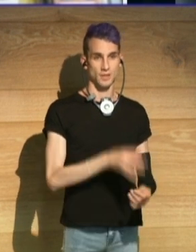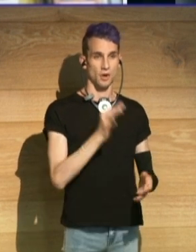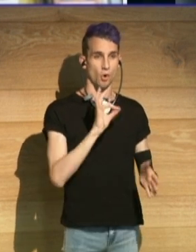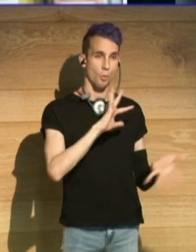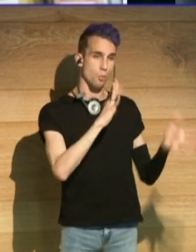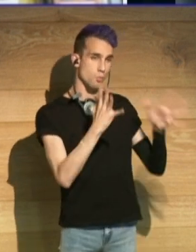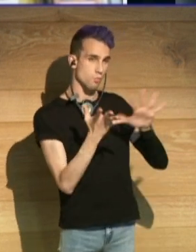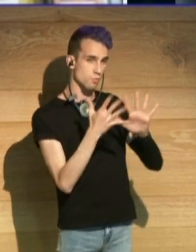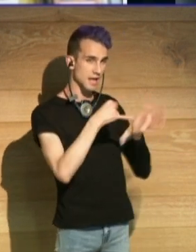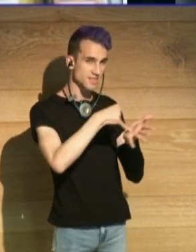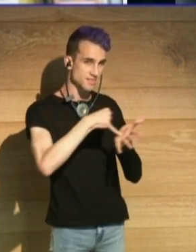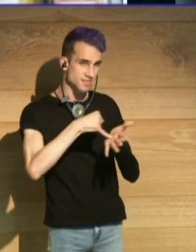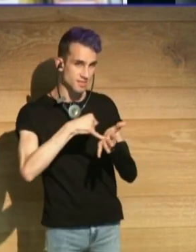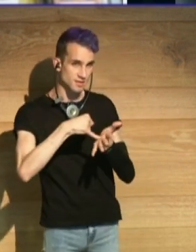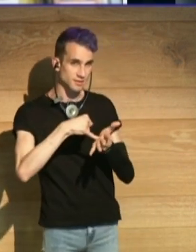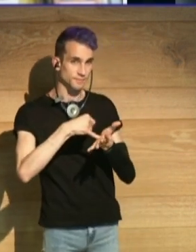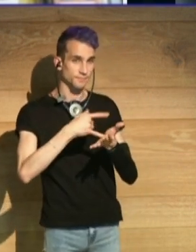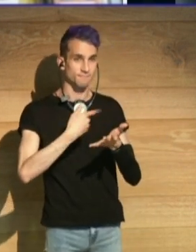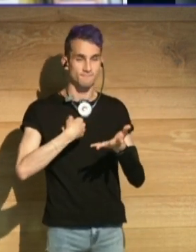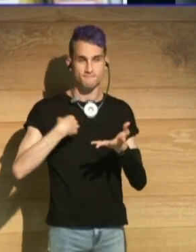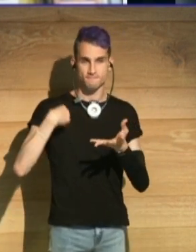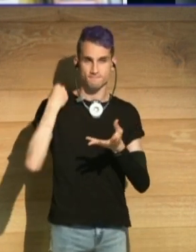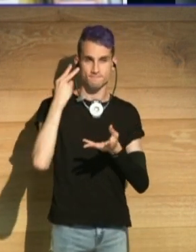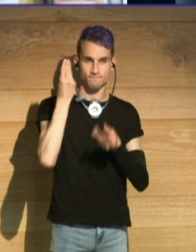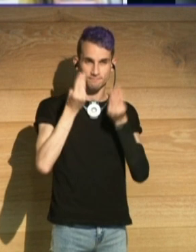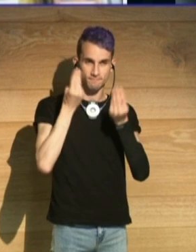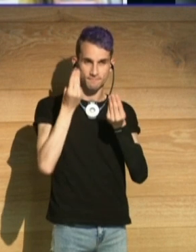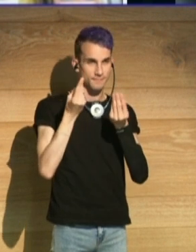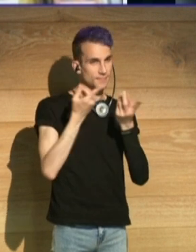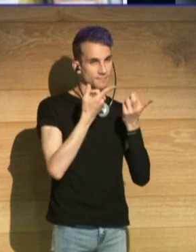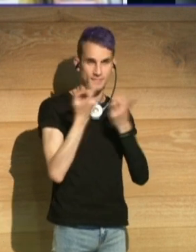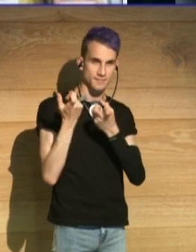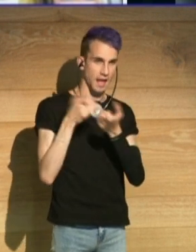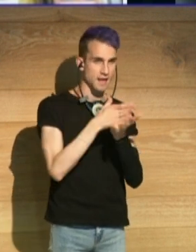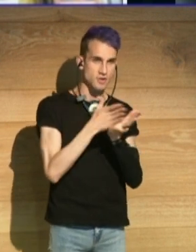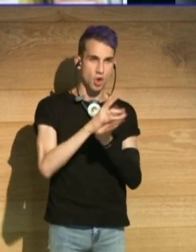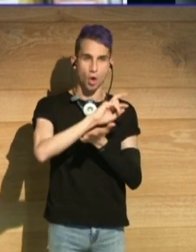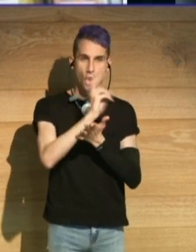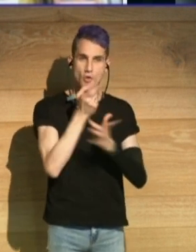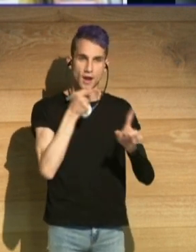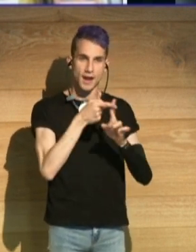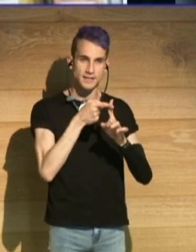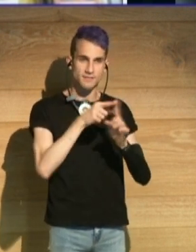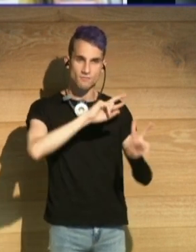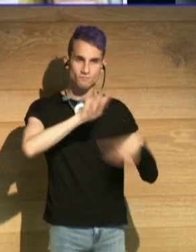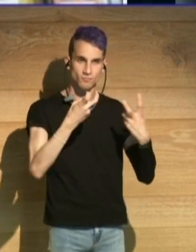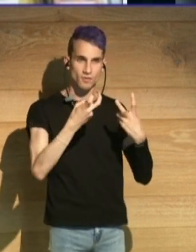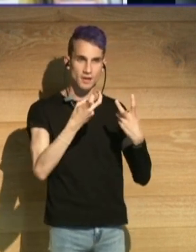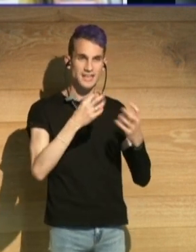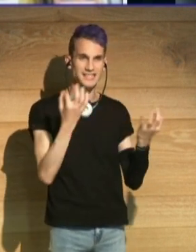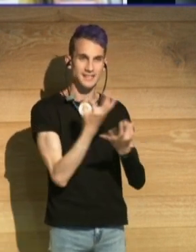debilitando, y por lo tanto me he dicho, hace falta encontrar nuevos caminos para renovar este fuerte sentimiento